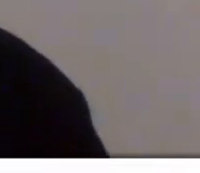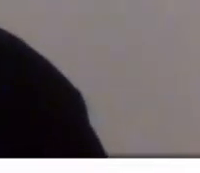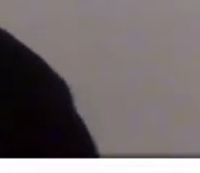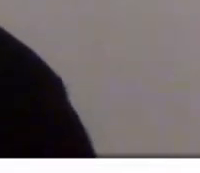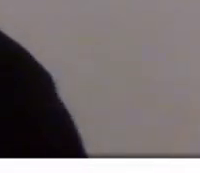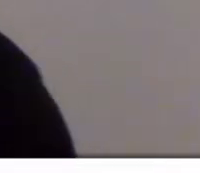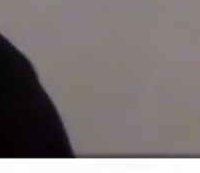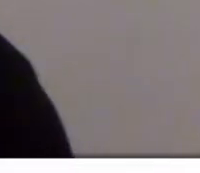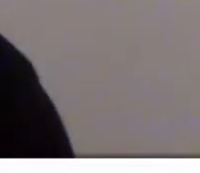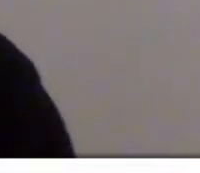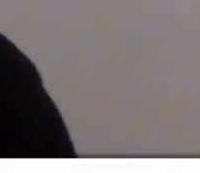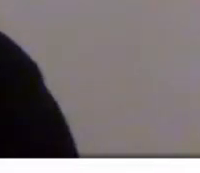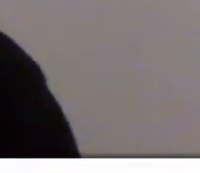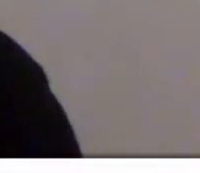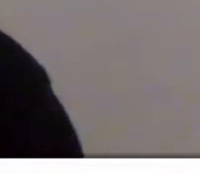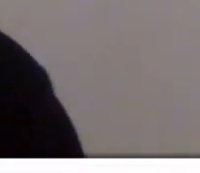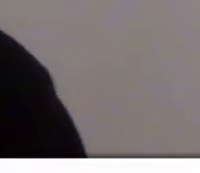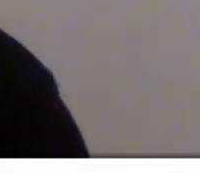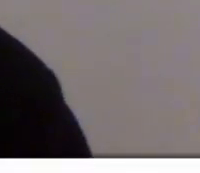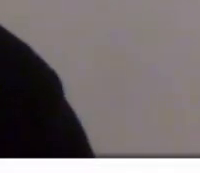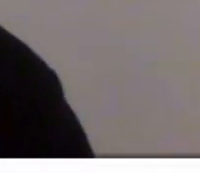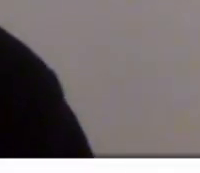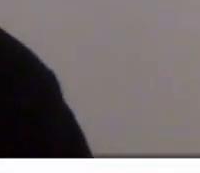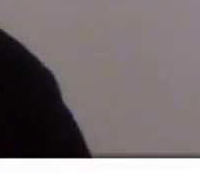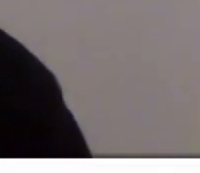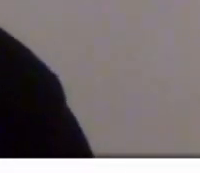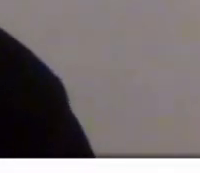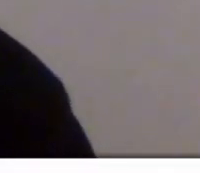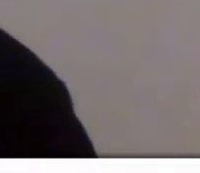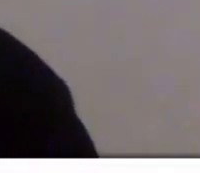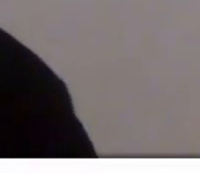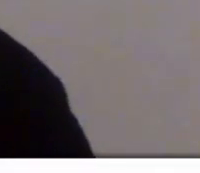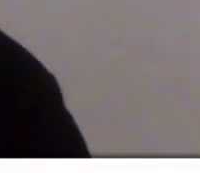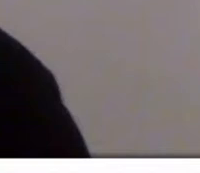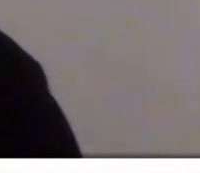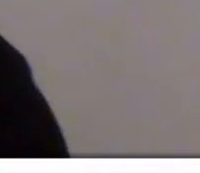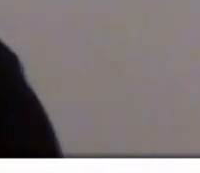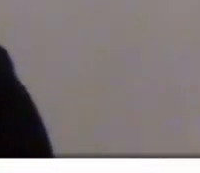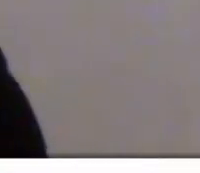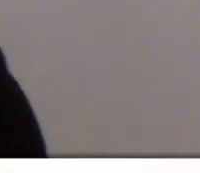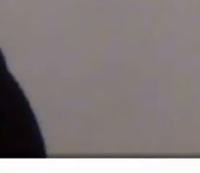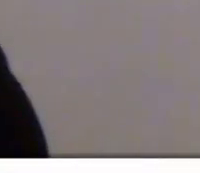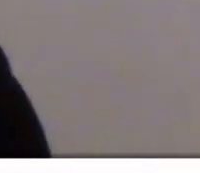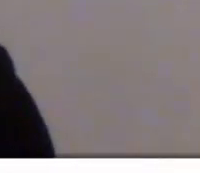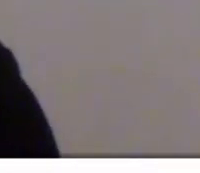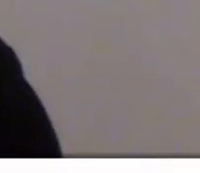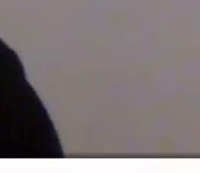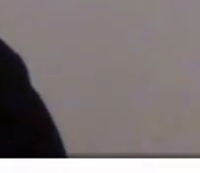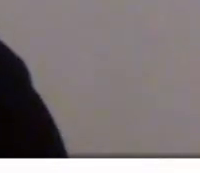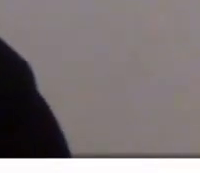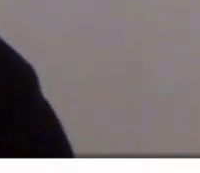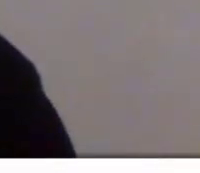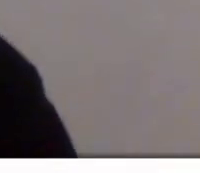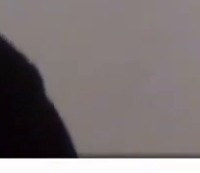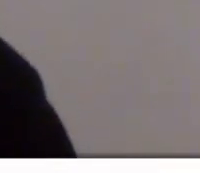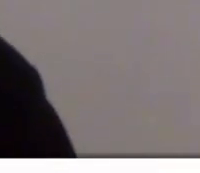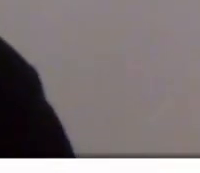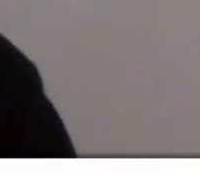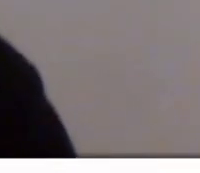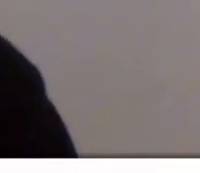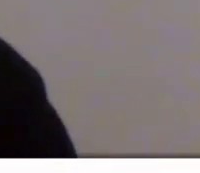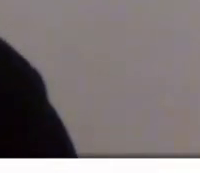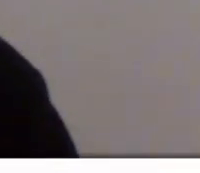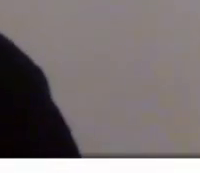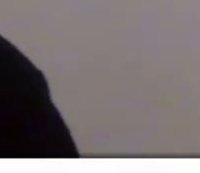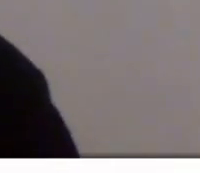patria grande, en clave de lo que era en aquel momento el virreinato del Río de la Plata. Aquel que fue